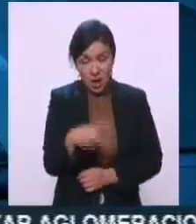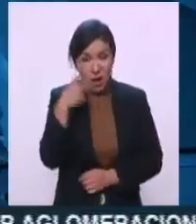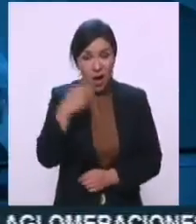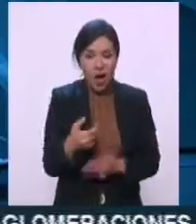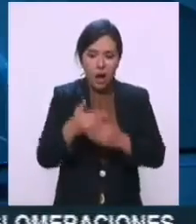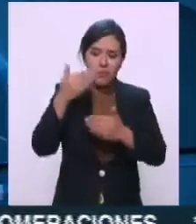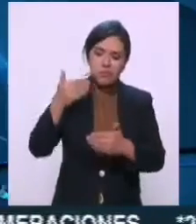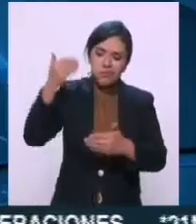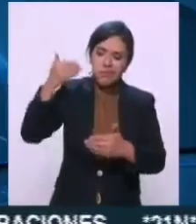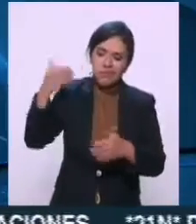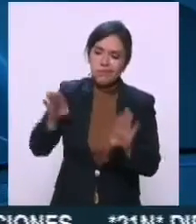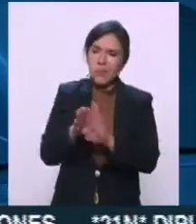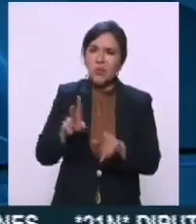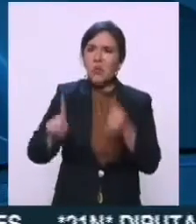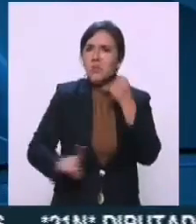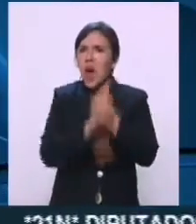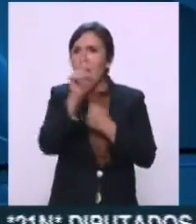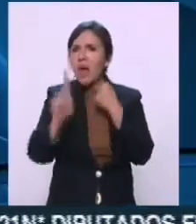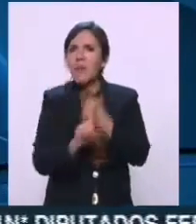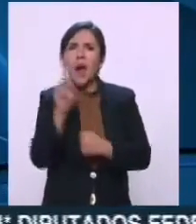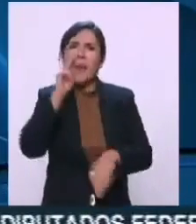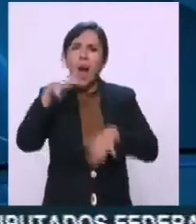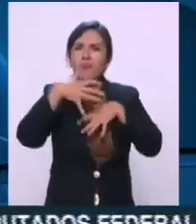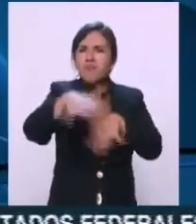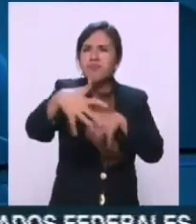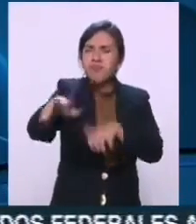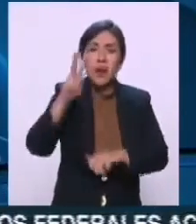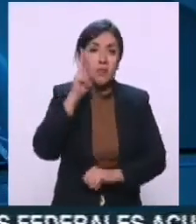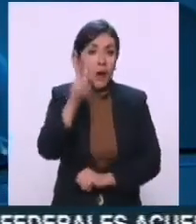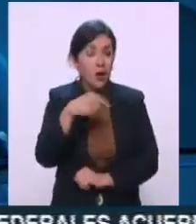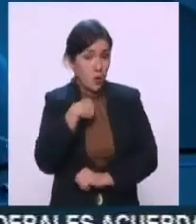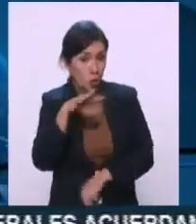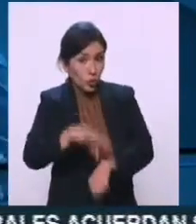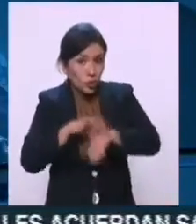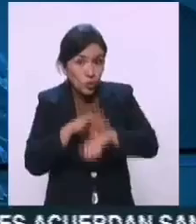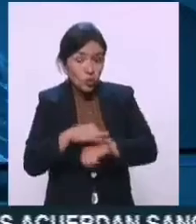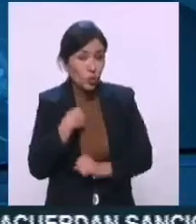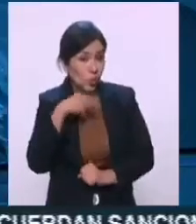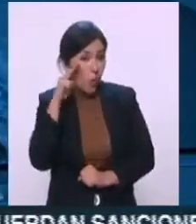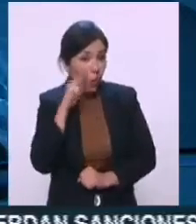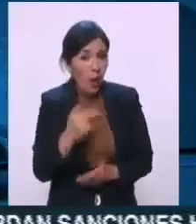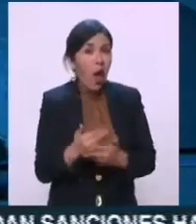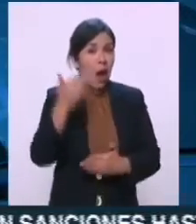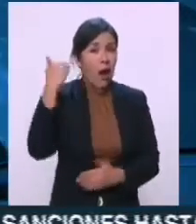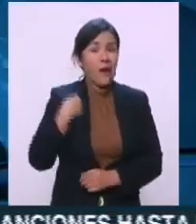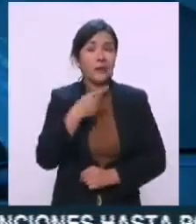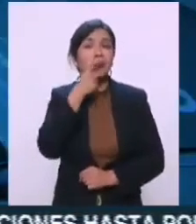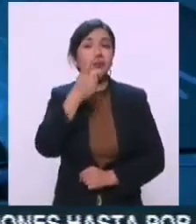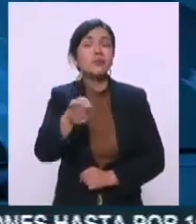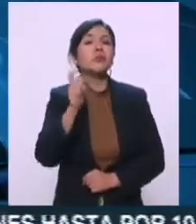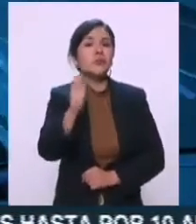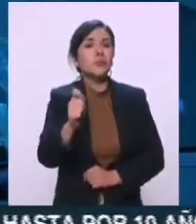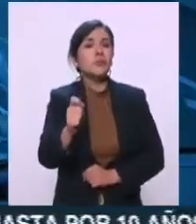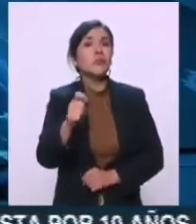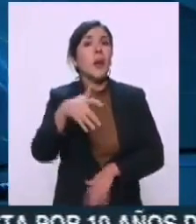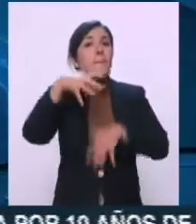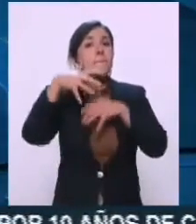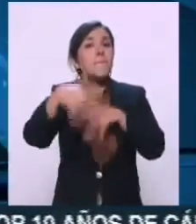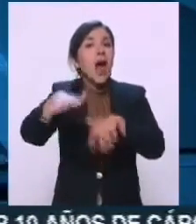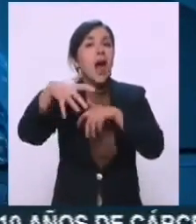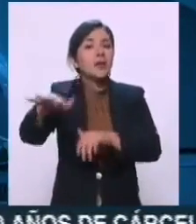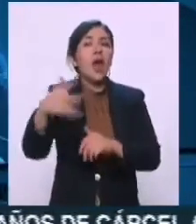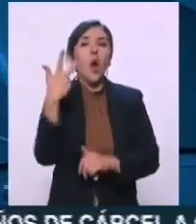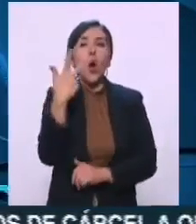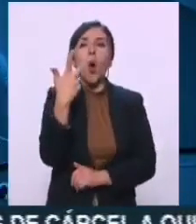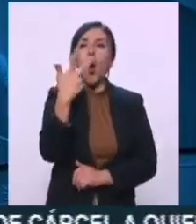los últimos eventos, ¿no? En estas marchas. De verdad, a mí me tocó, y lo comentamos en su momento, estar en la marcha